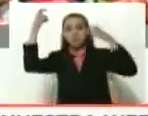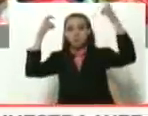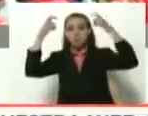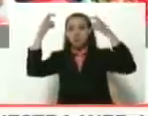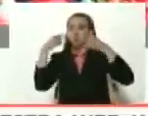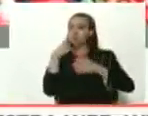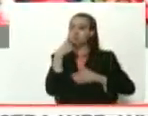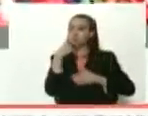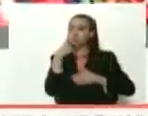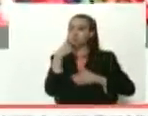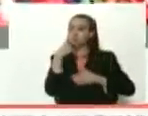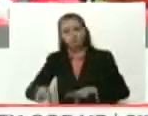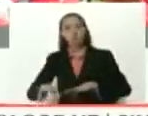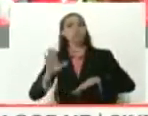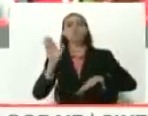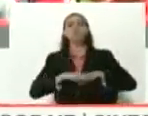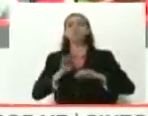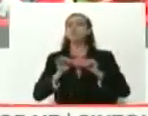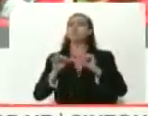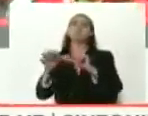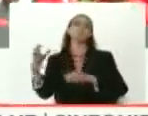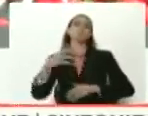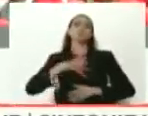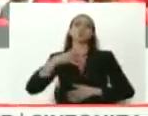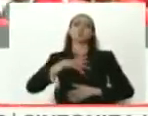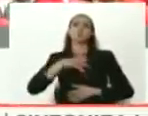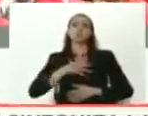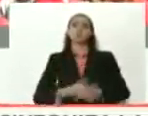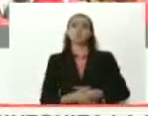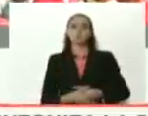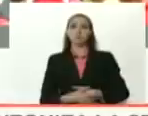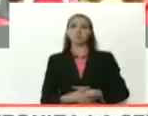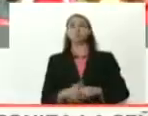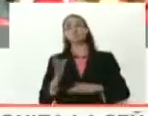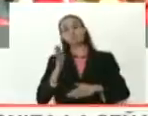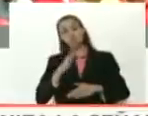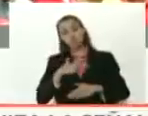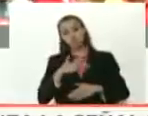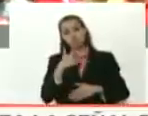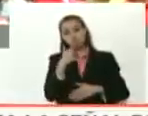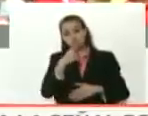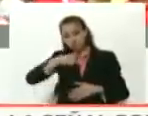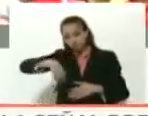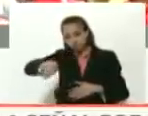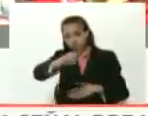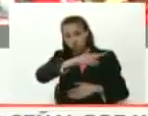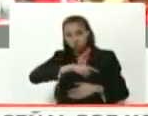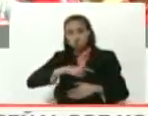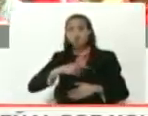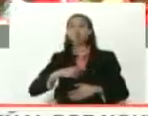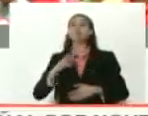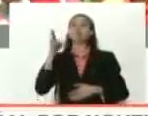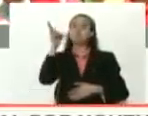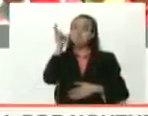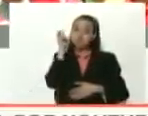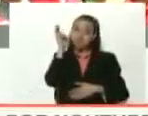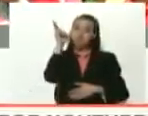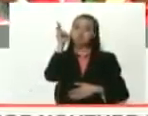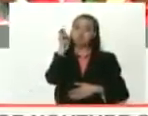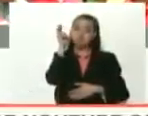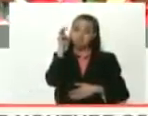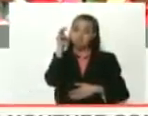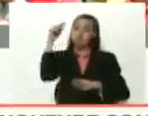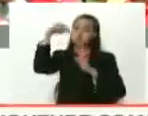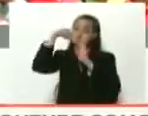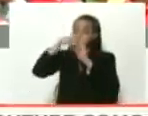mire, comandante, yo puedo seguir. Y yo les garantizo que van a escuchar una voz